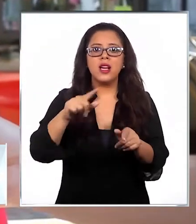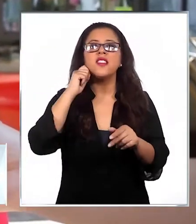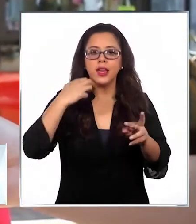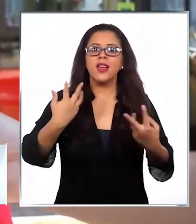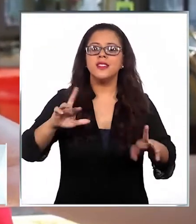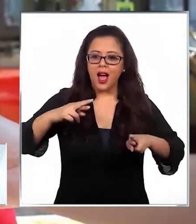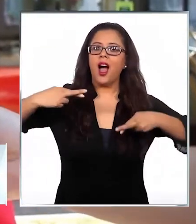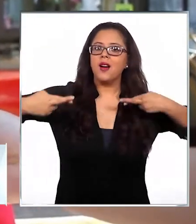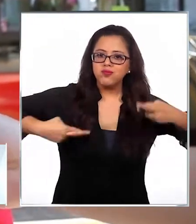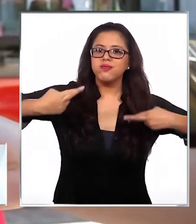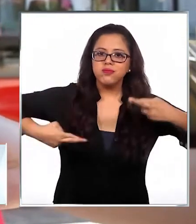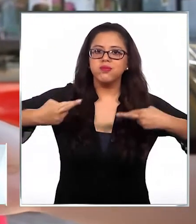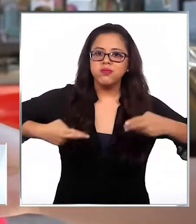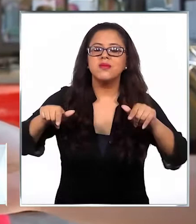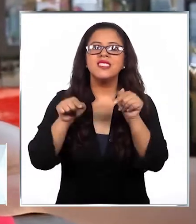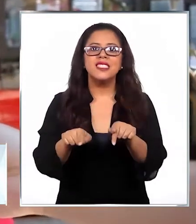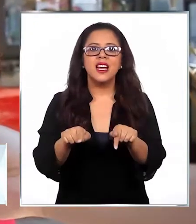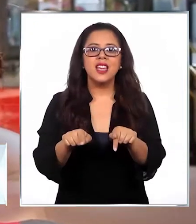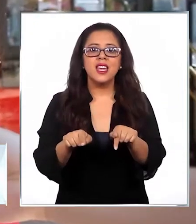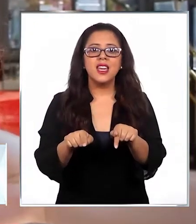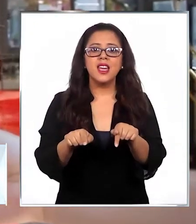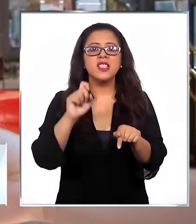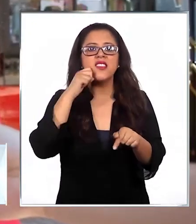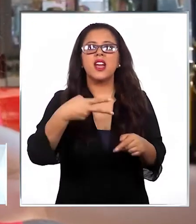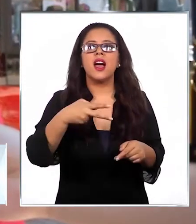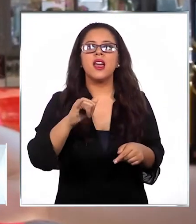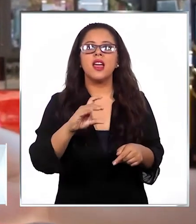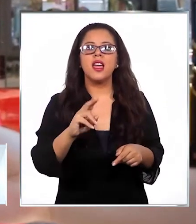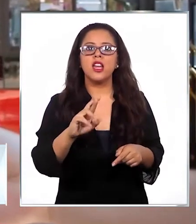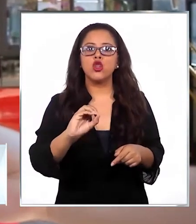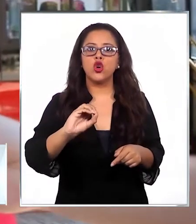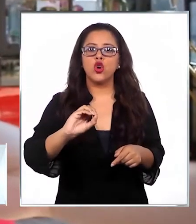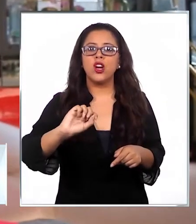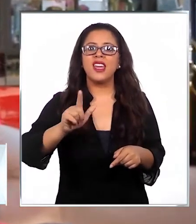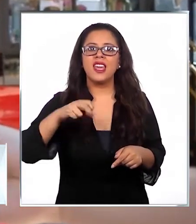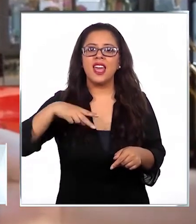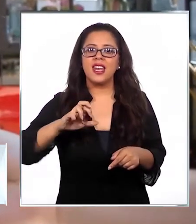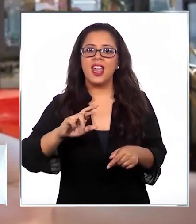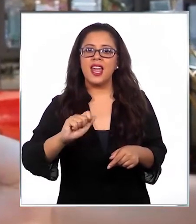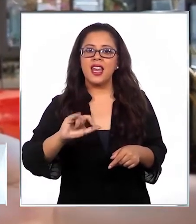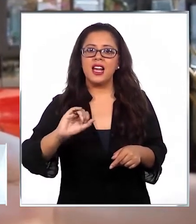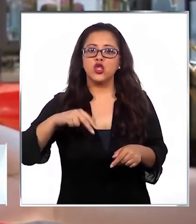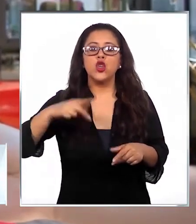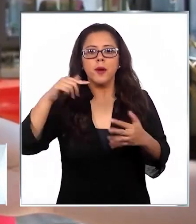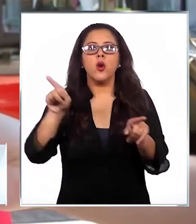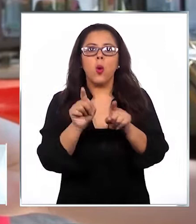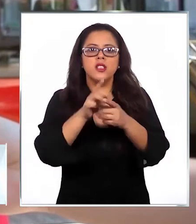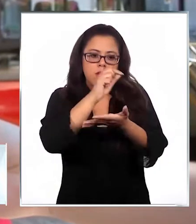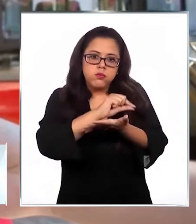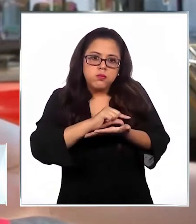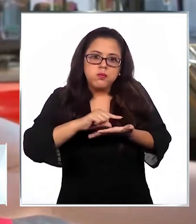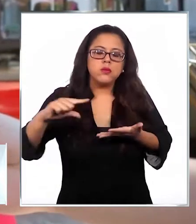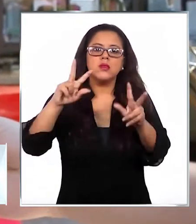ya renovable. Un 90% se basa en hidrogeneración, pero hemos tenido un crecimiento exponencial en los últimos